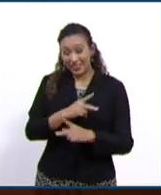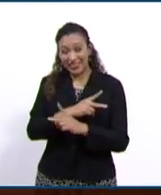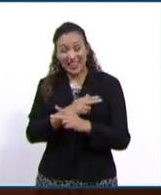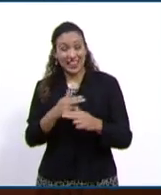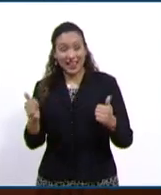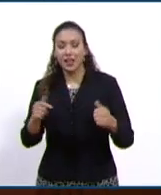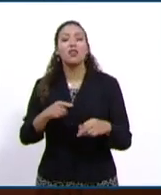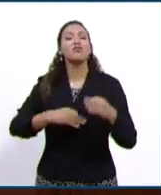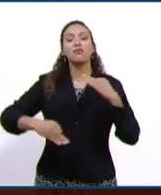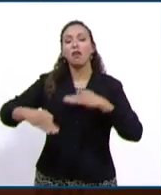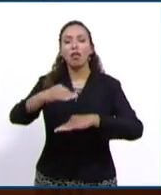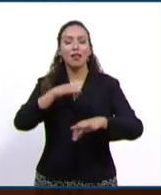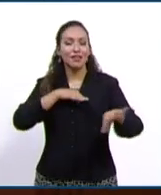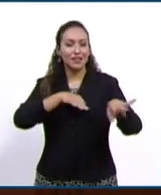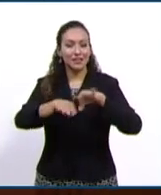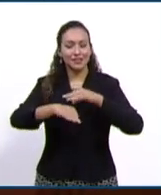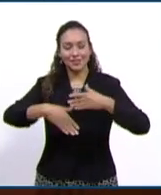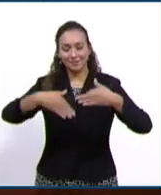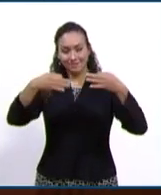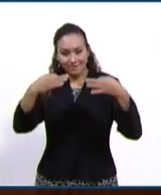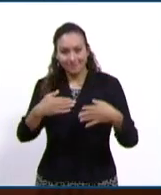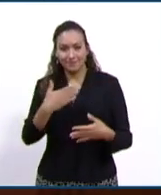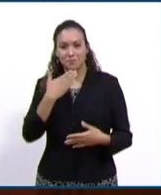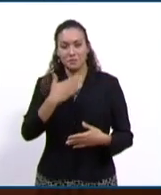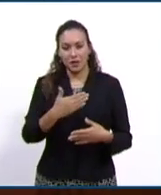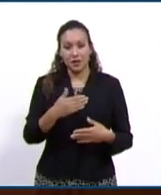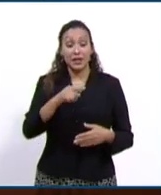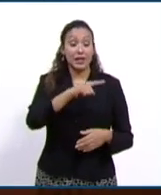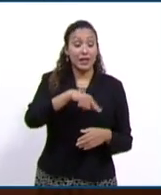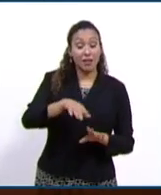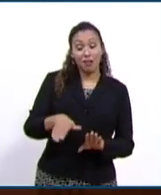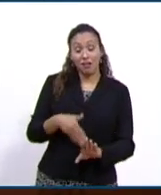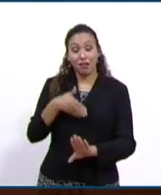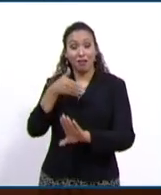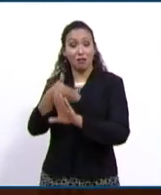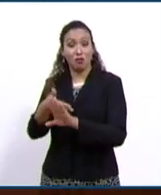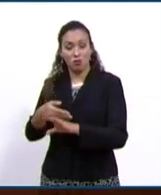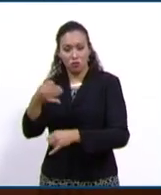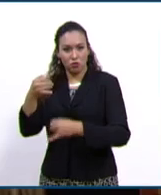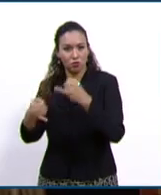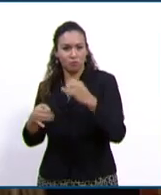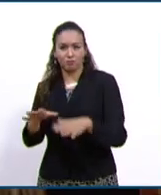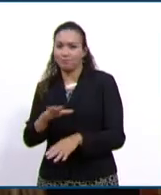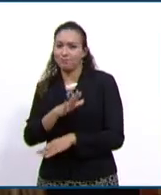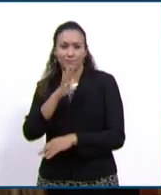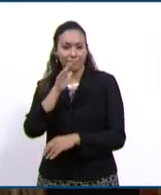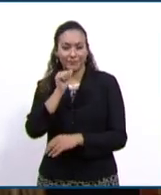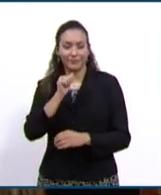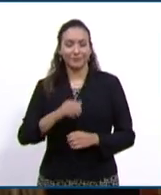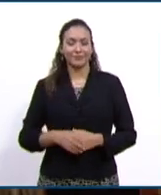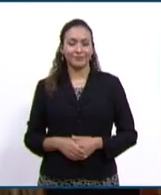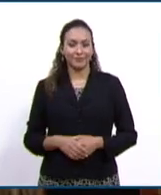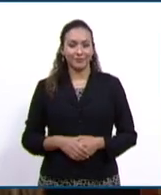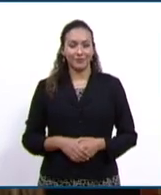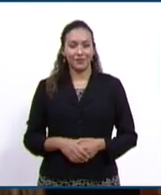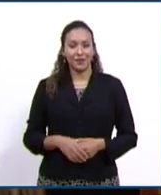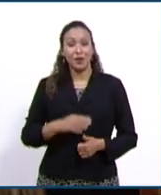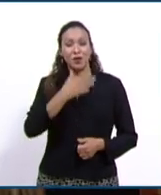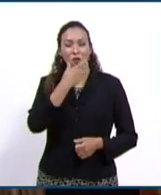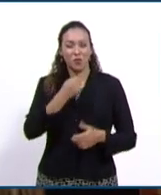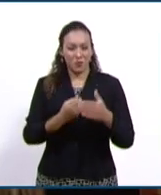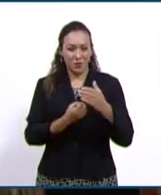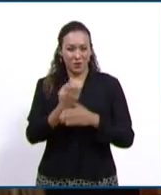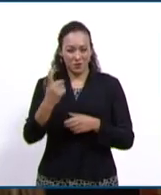ajeno enturbie ni vulnere la función primordial de impartir justicia. El consejero José Alfonso